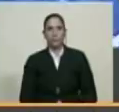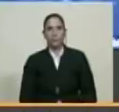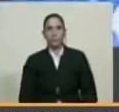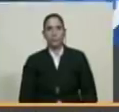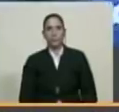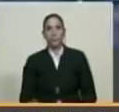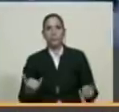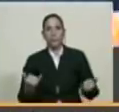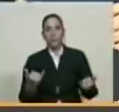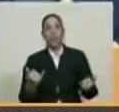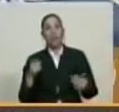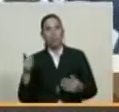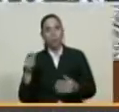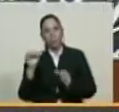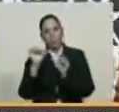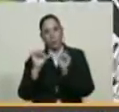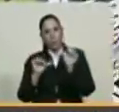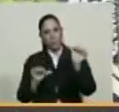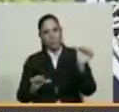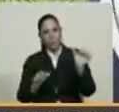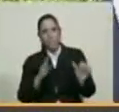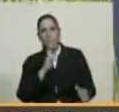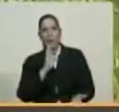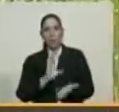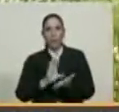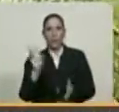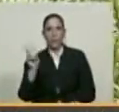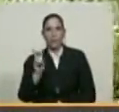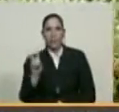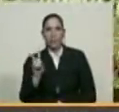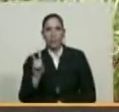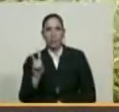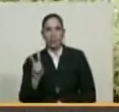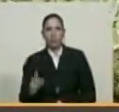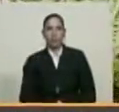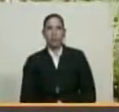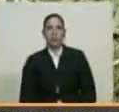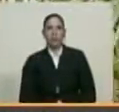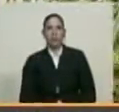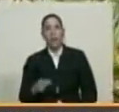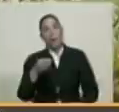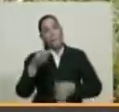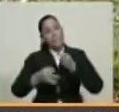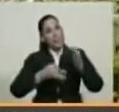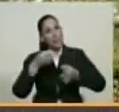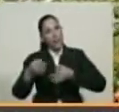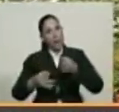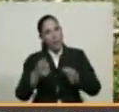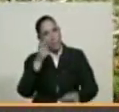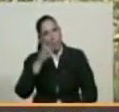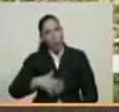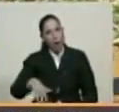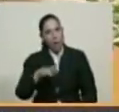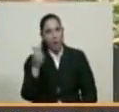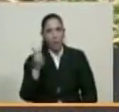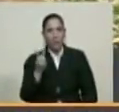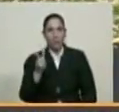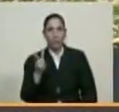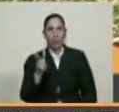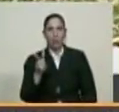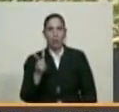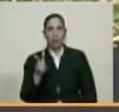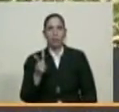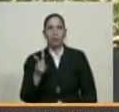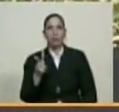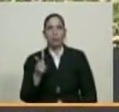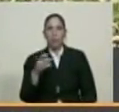allí declaraciones del presidente del Banco Central de Venezuela, Calixto Ortega, quien explicaba al pueblo venezolano cómo va a ser la coexistencia de